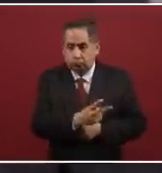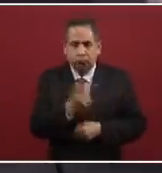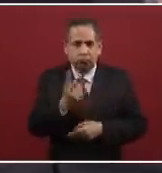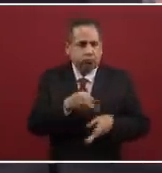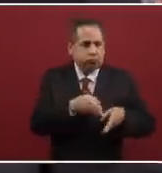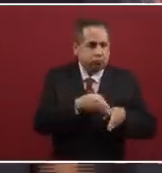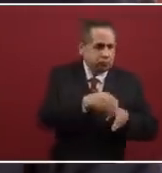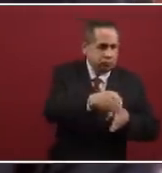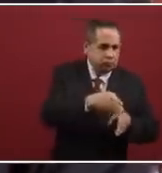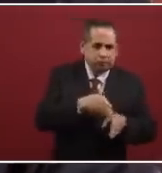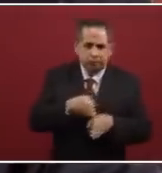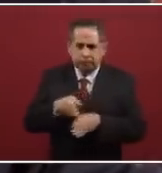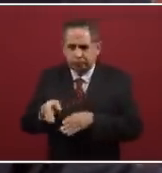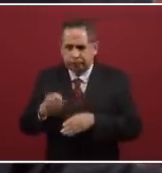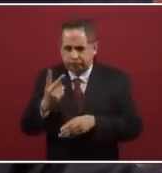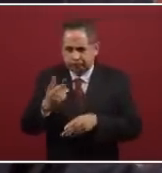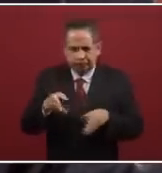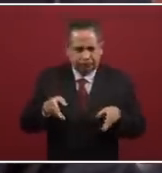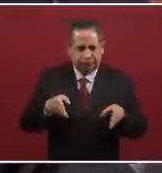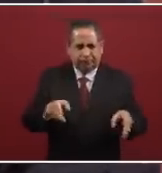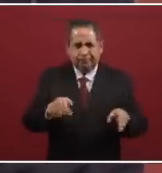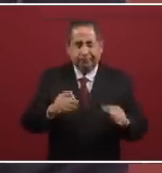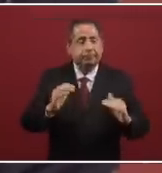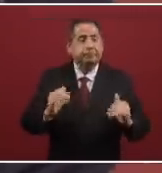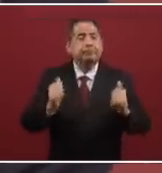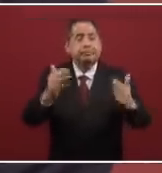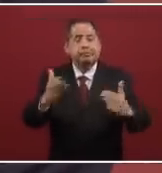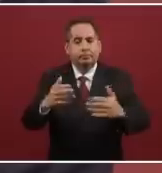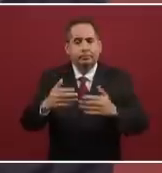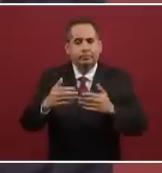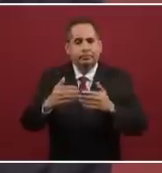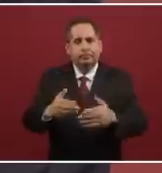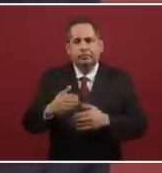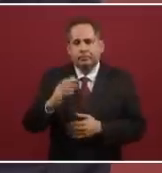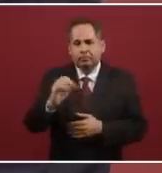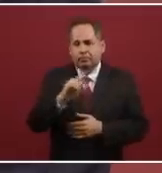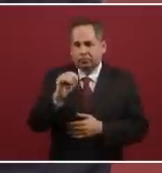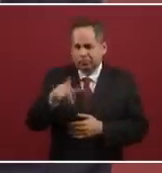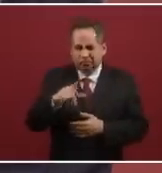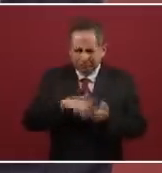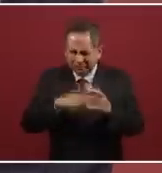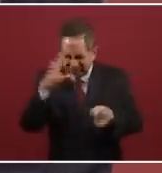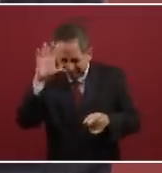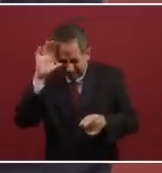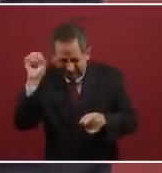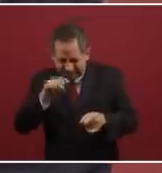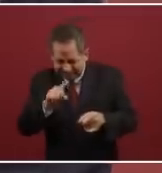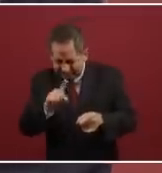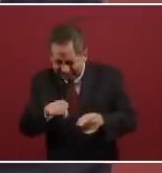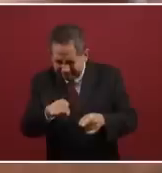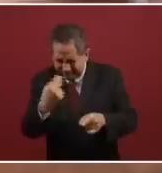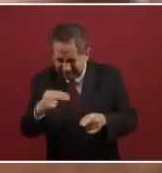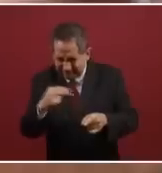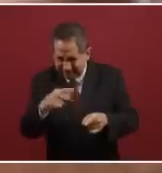líneas para pasar. Es Morelos, ¿verdad?